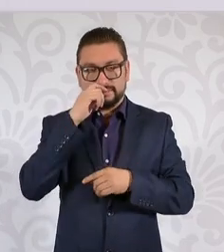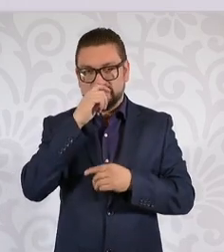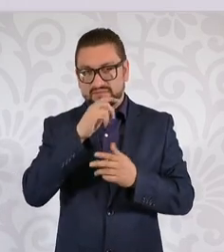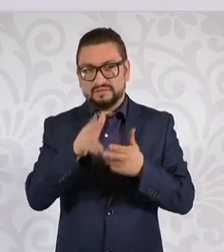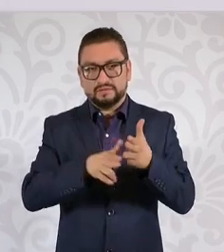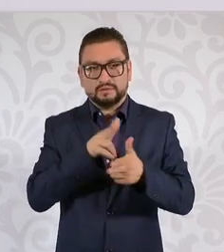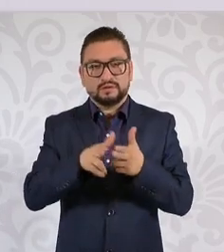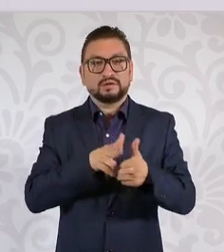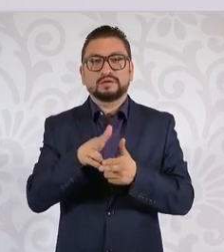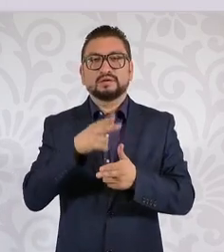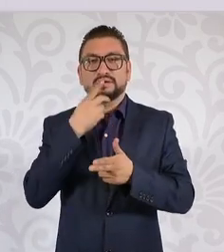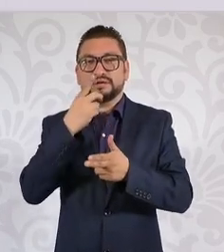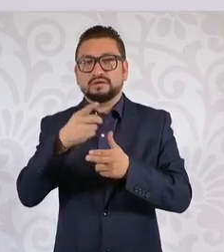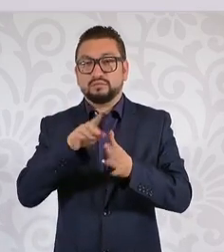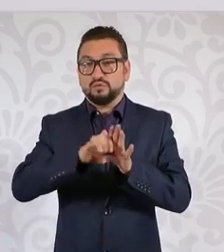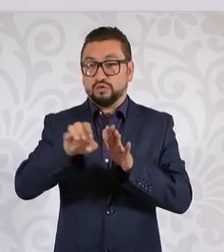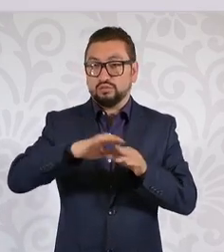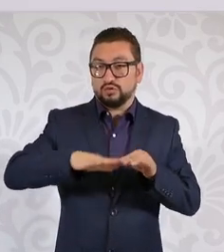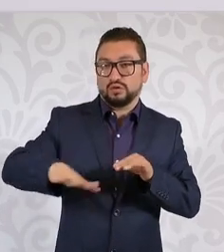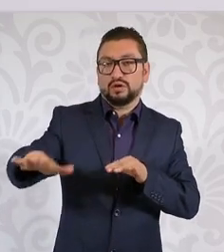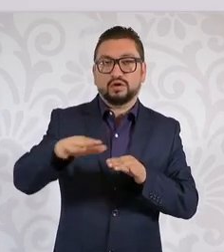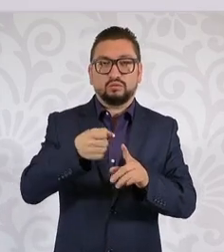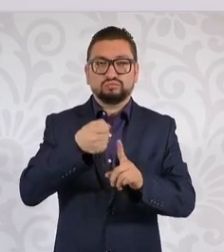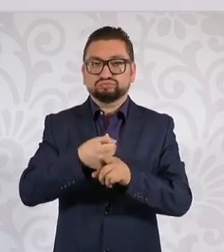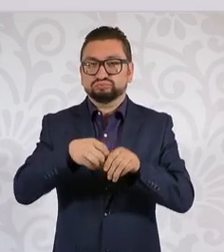se dice, a ver, este es el impacto que tiene,